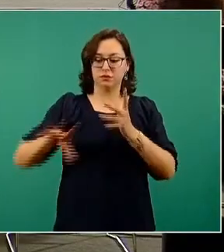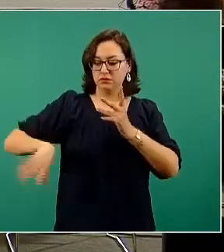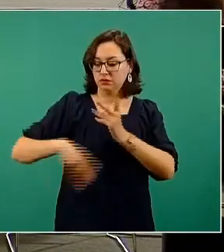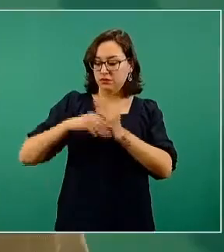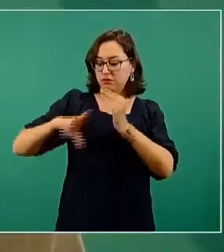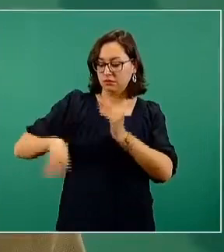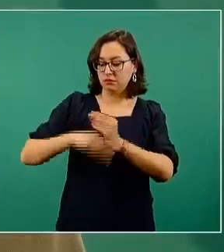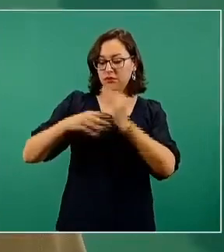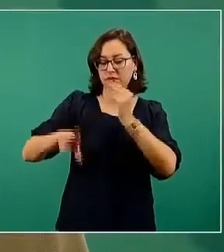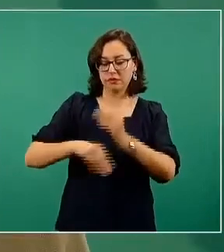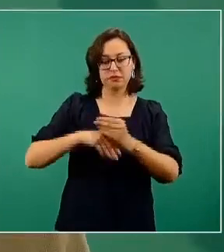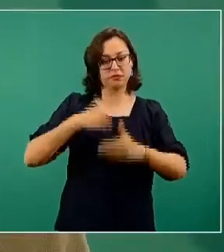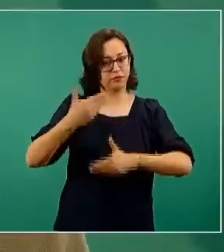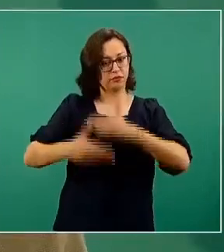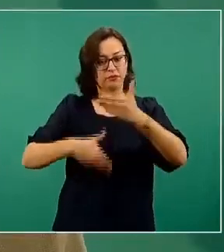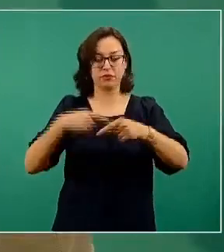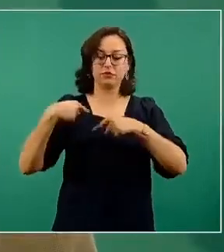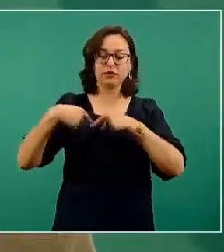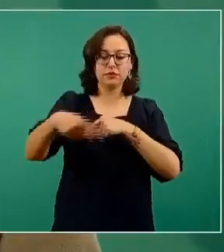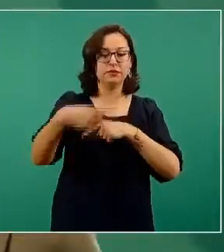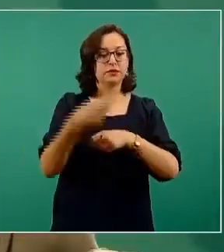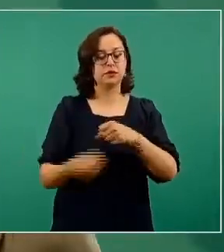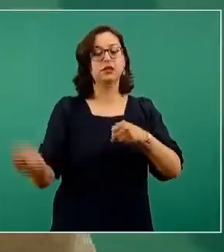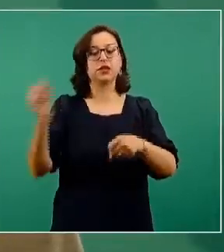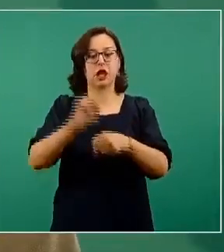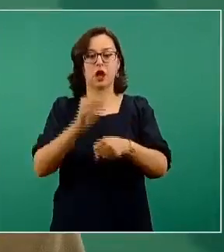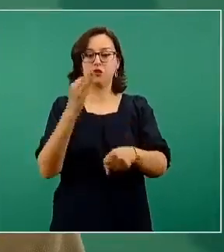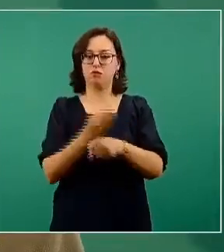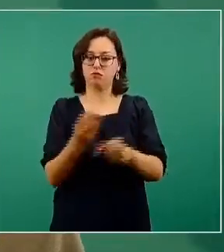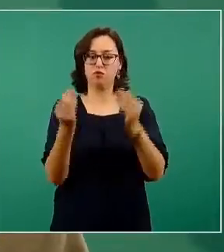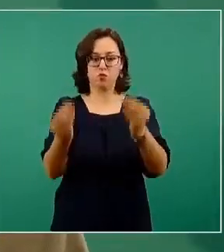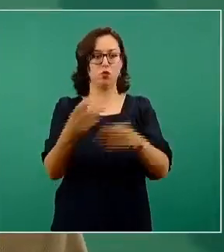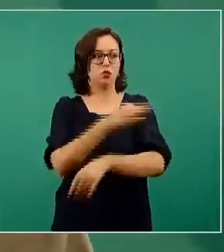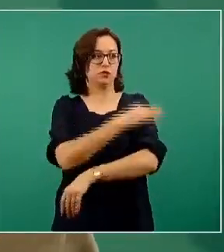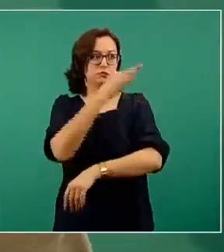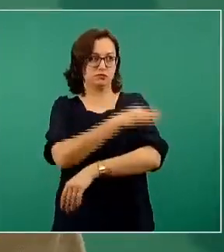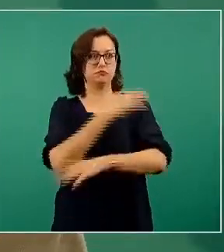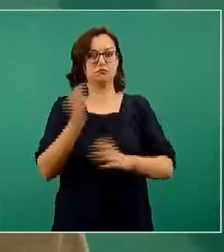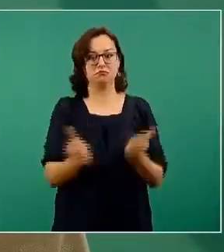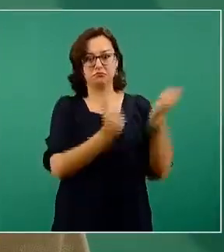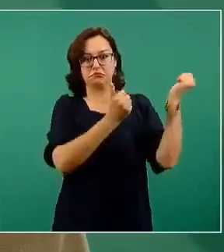la expectativa de que los seguiremos viendo toda la semana, porque ahora tenemos pues más